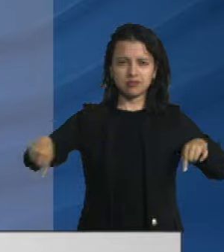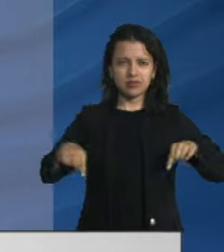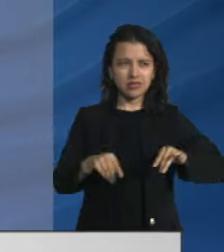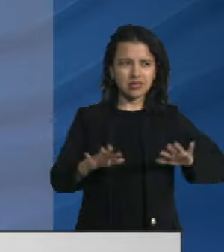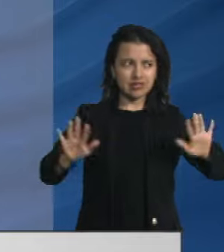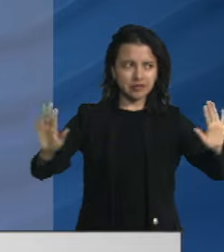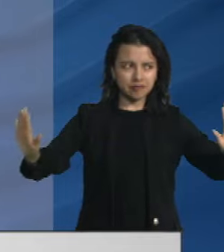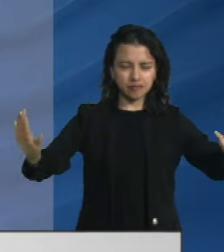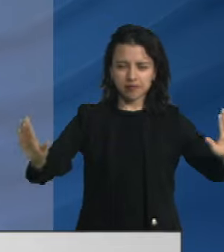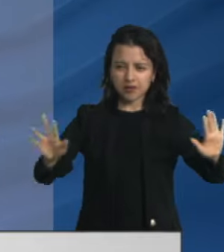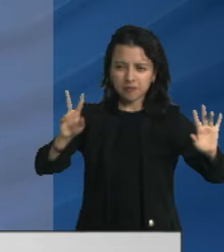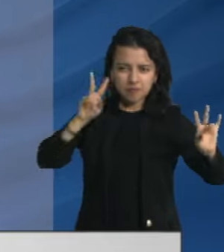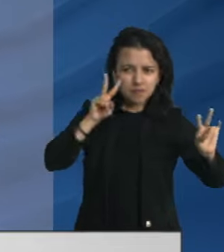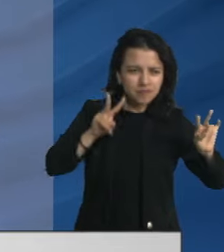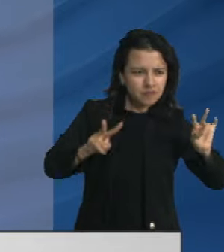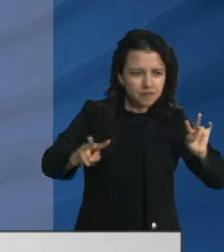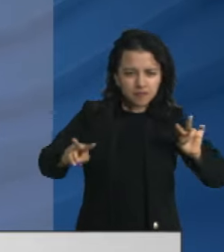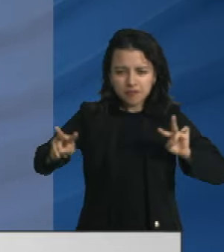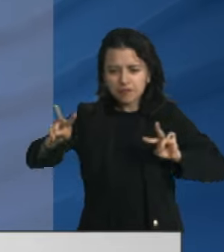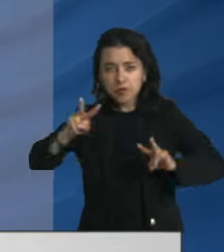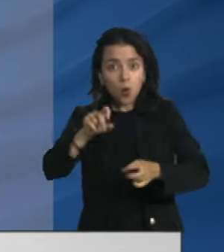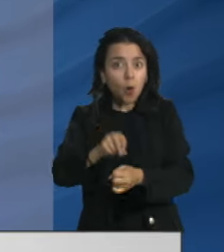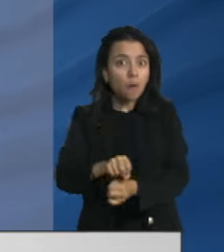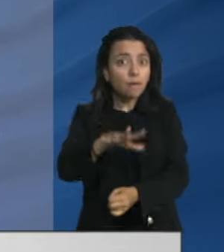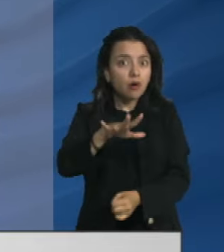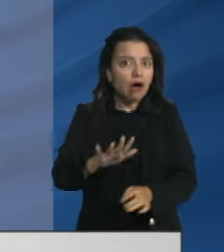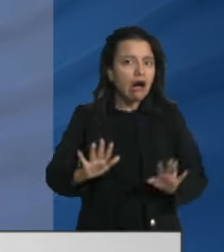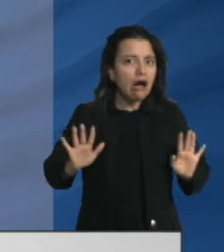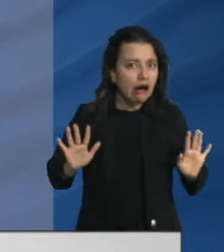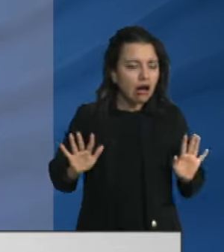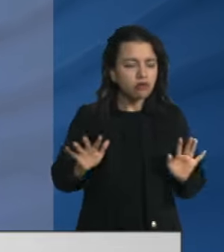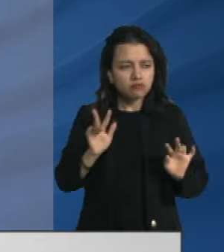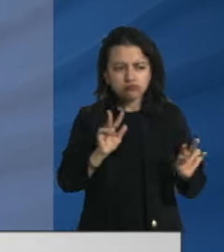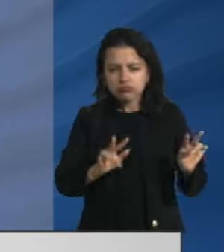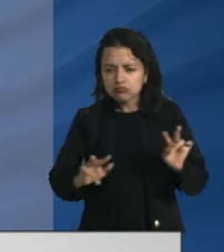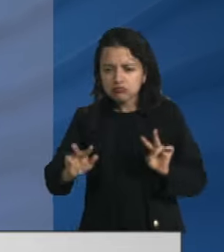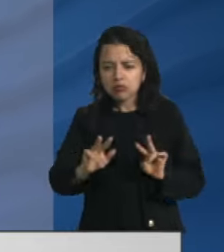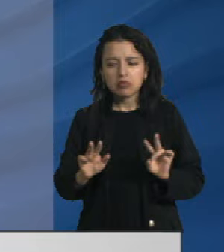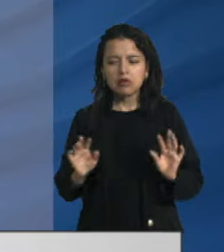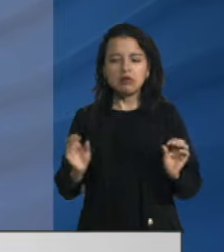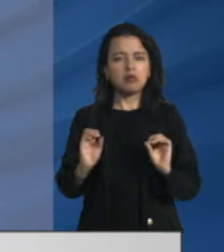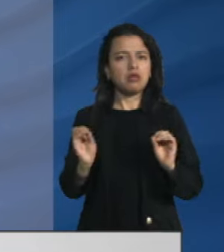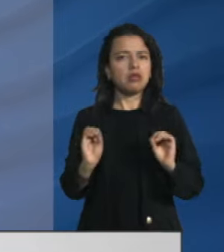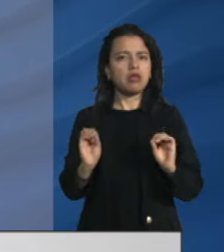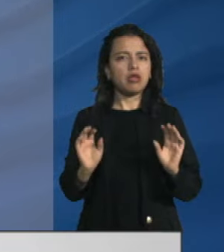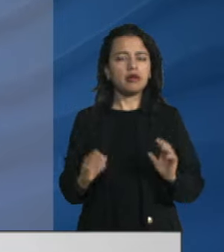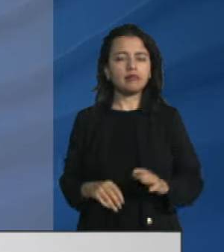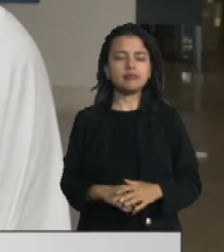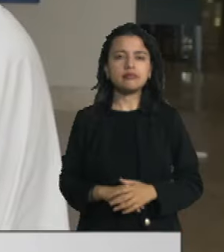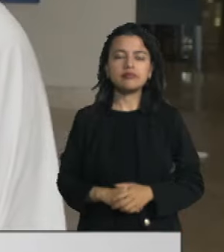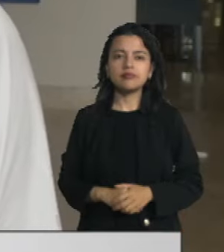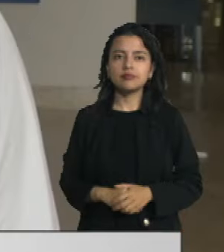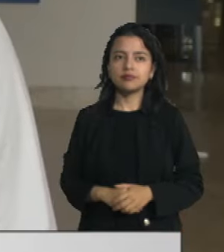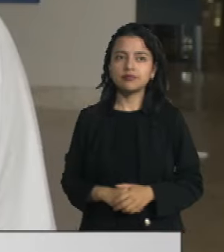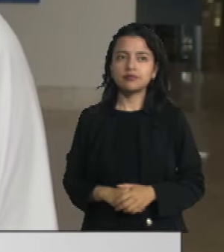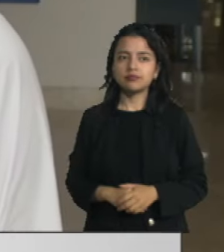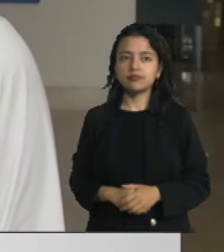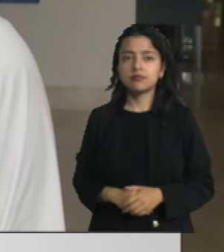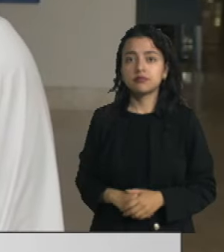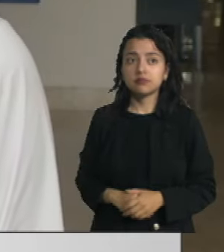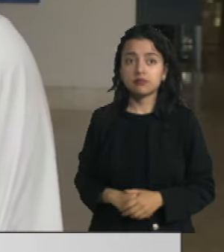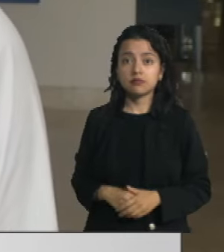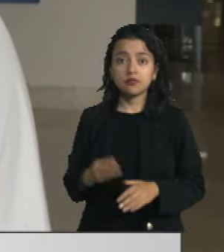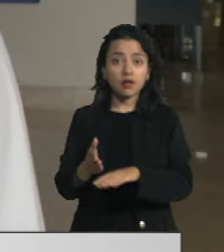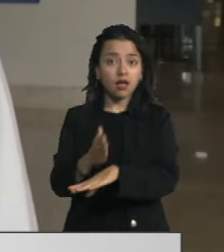antiexplosivos revisó la zona, descartando la existencia de algún artefacto. No habíamos tenido una presencia del